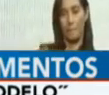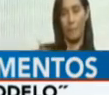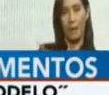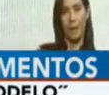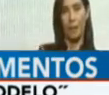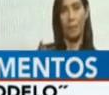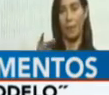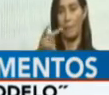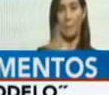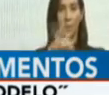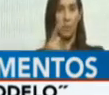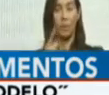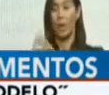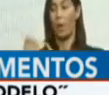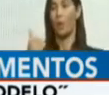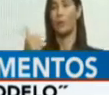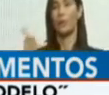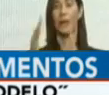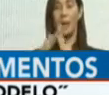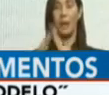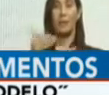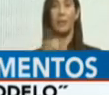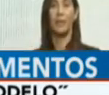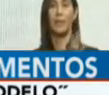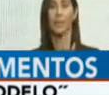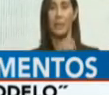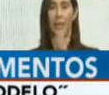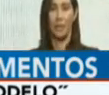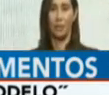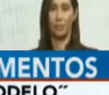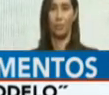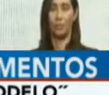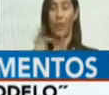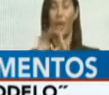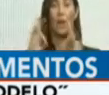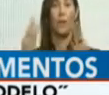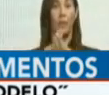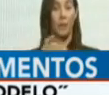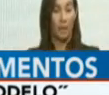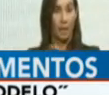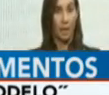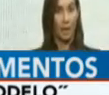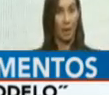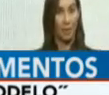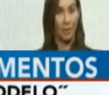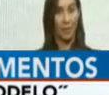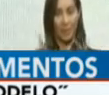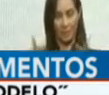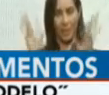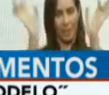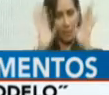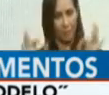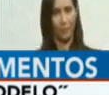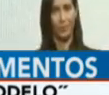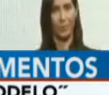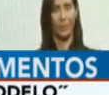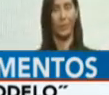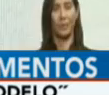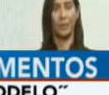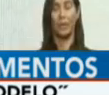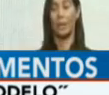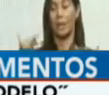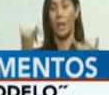casa propia para sus familias, una acción que mejora la calidad de vida de quienes viven hoy